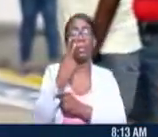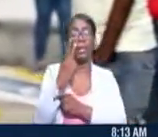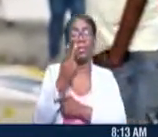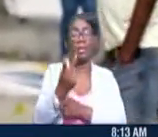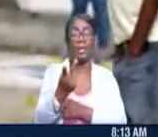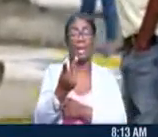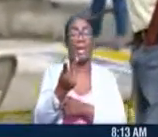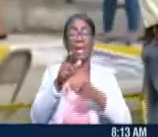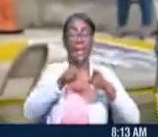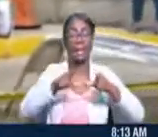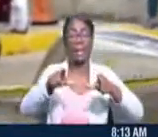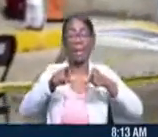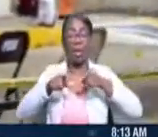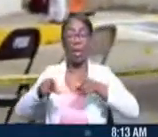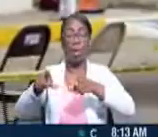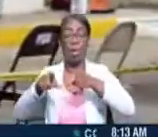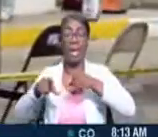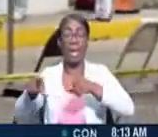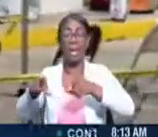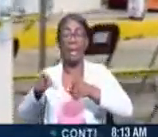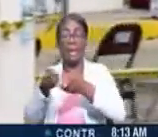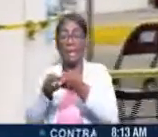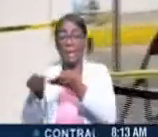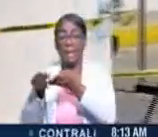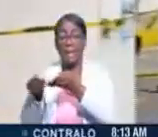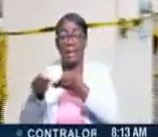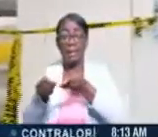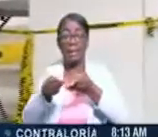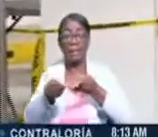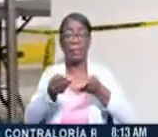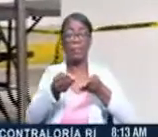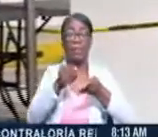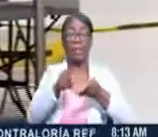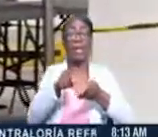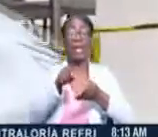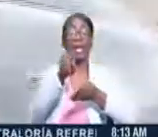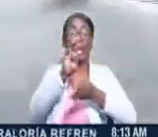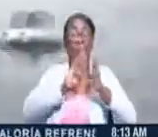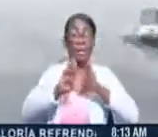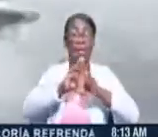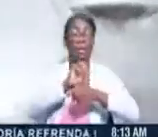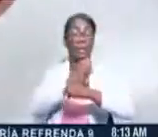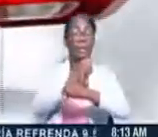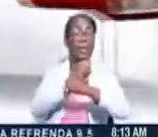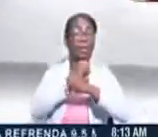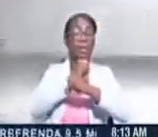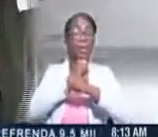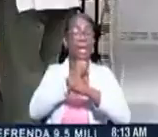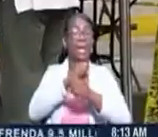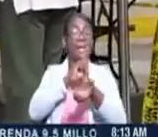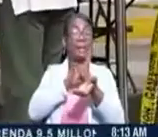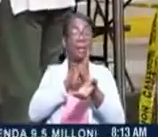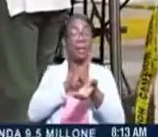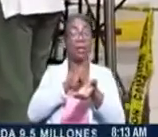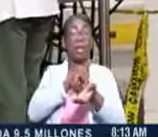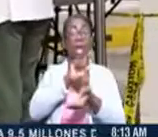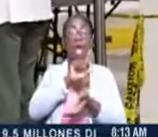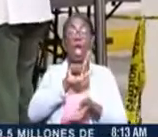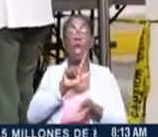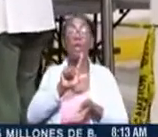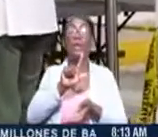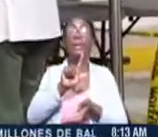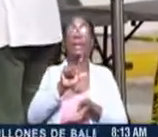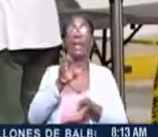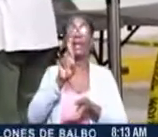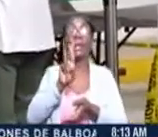los locales comerciales cumplan con las medidas de bioseguridad. Y precisamente nos acompaña el doctor Luis Ramos. Doctor, usted me dice que